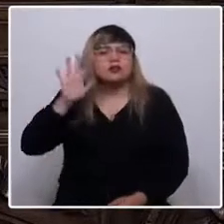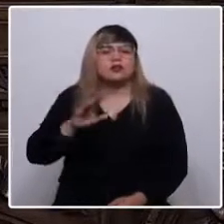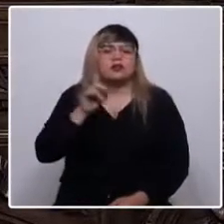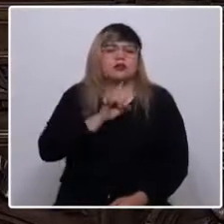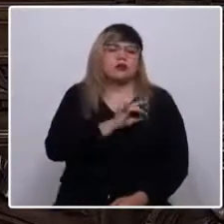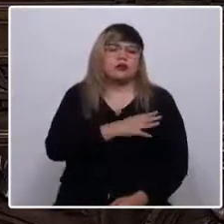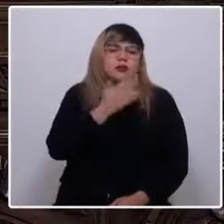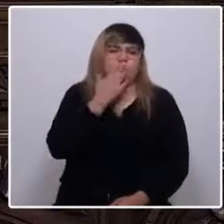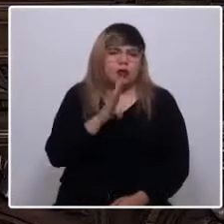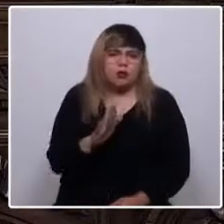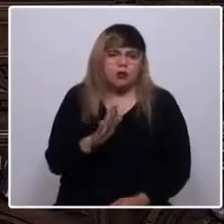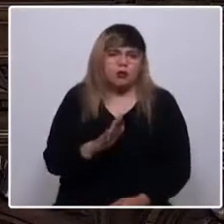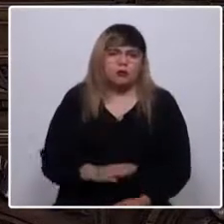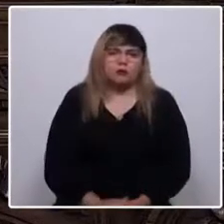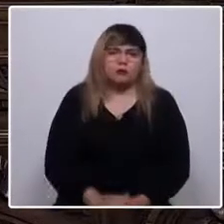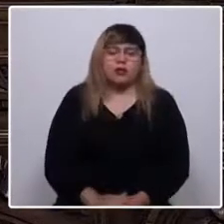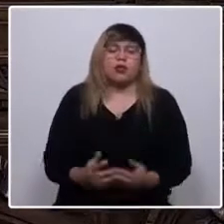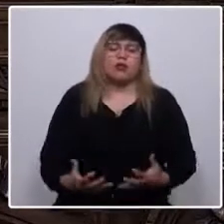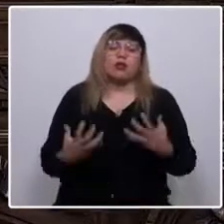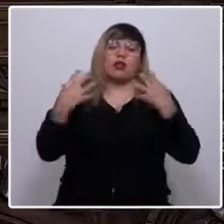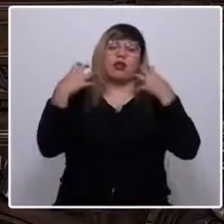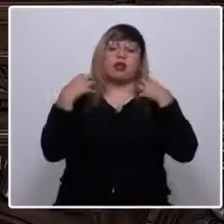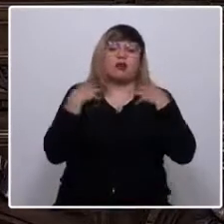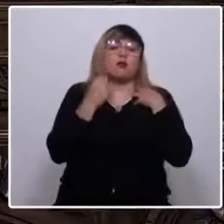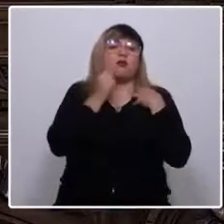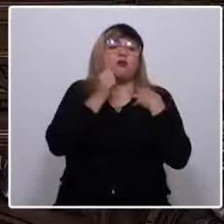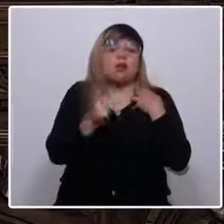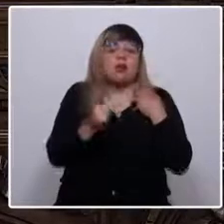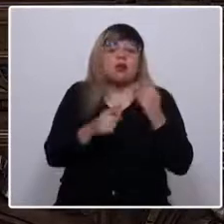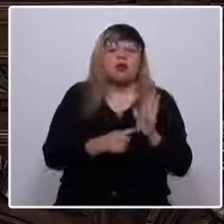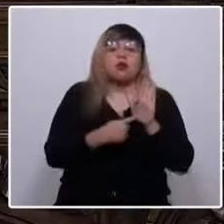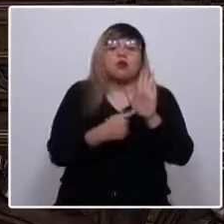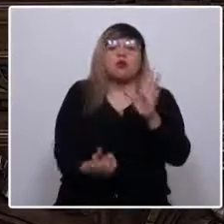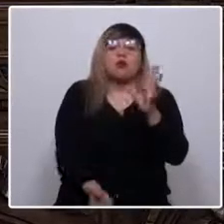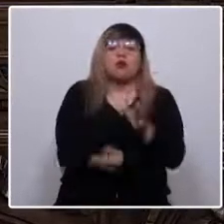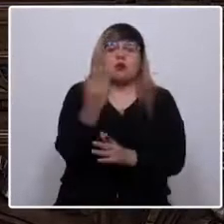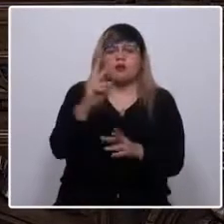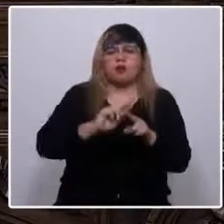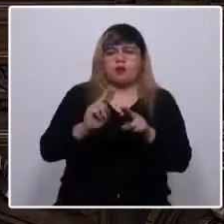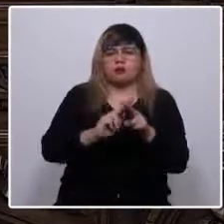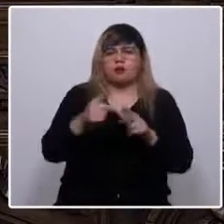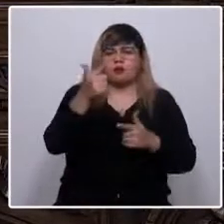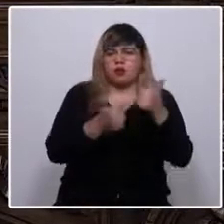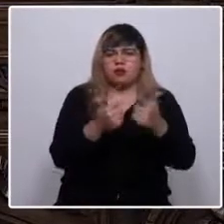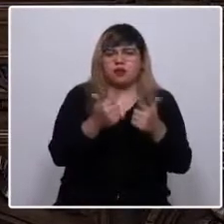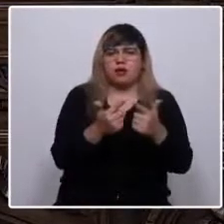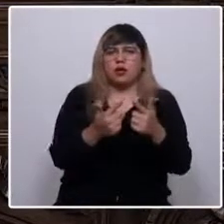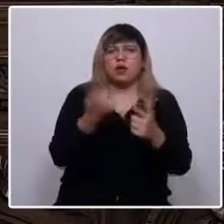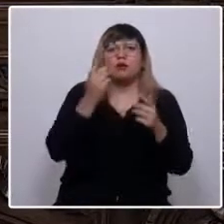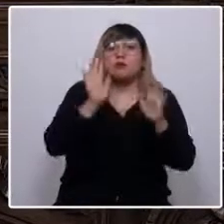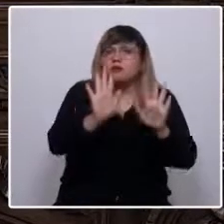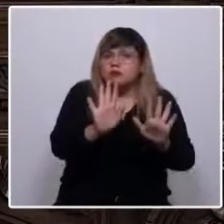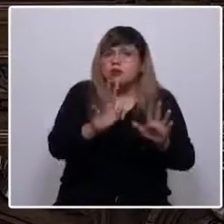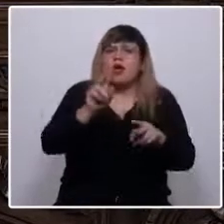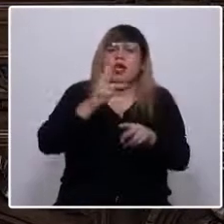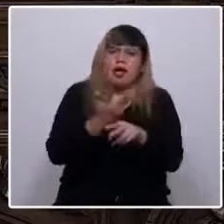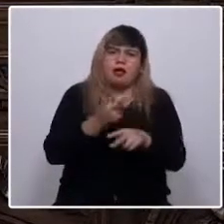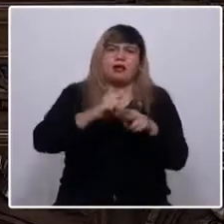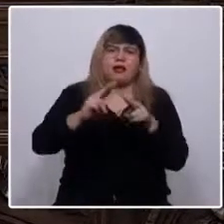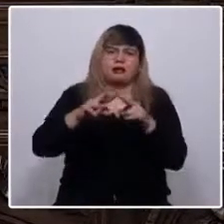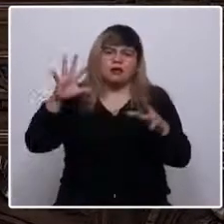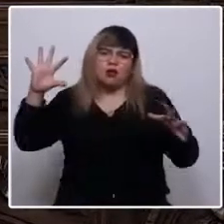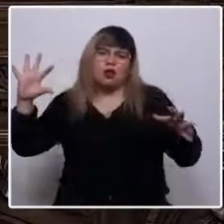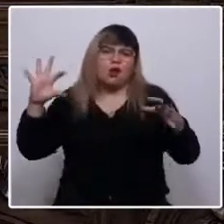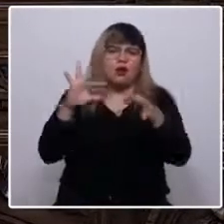mejor cargamos con la responsabilidad de mostrar una nueva forma de hacer política pero para eso tenemos que ser coherentes y